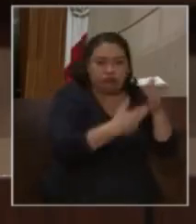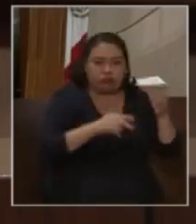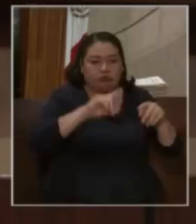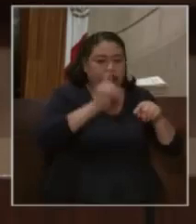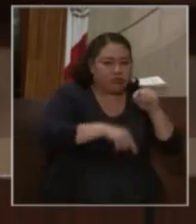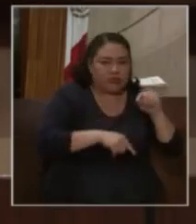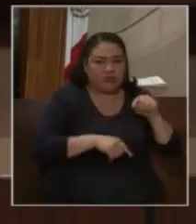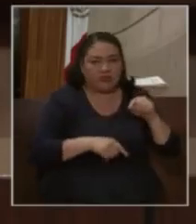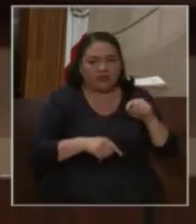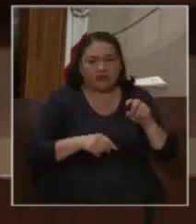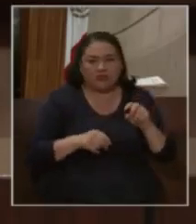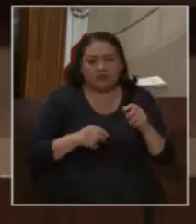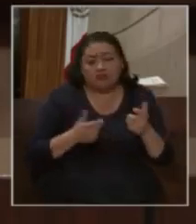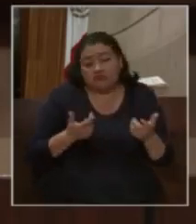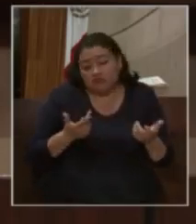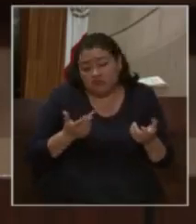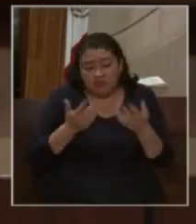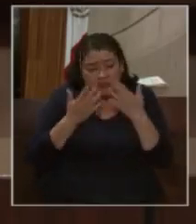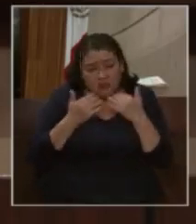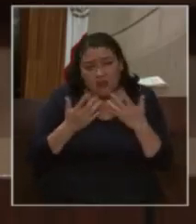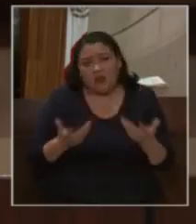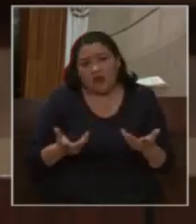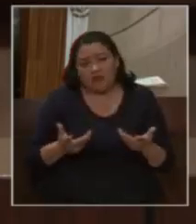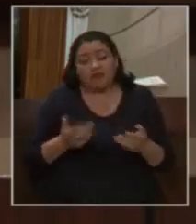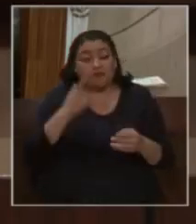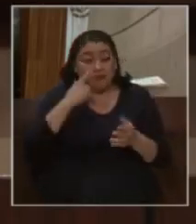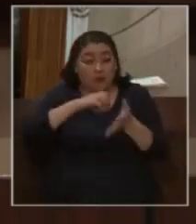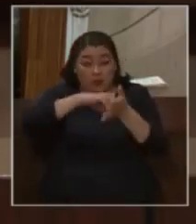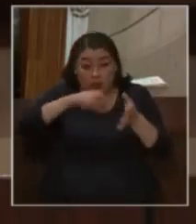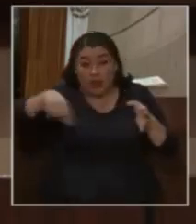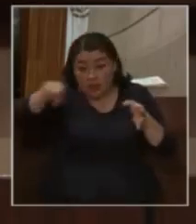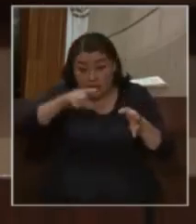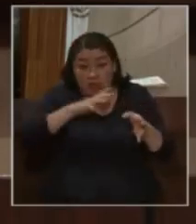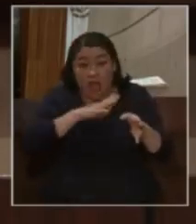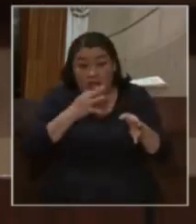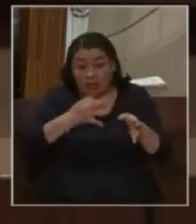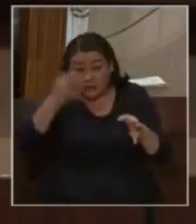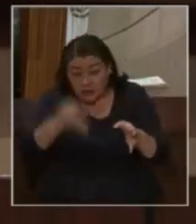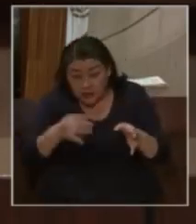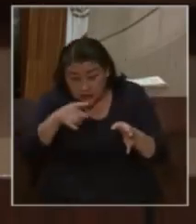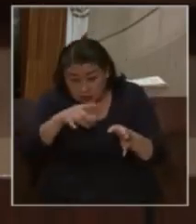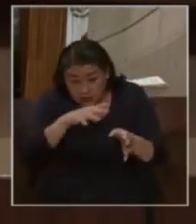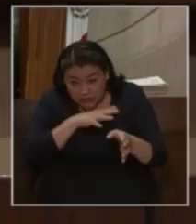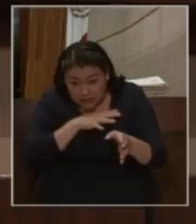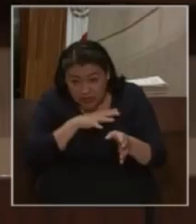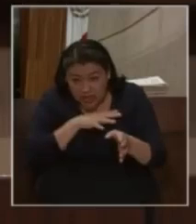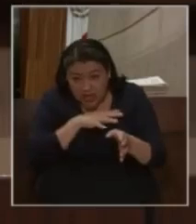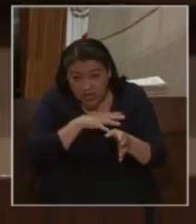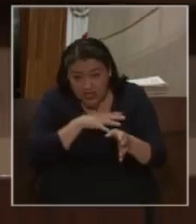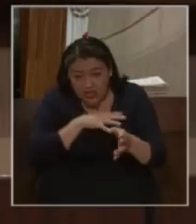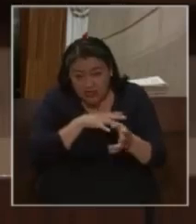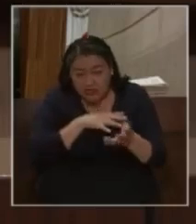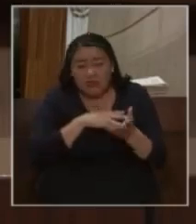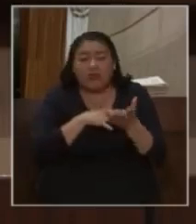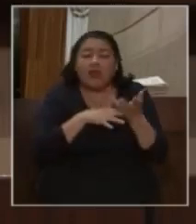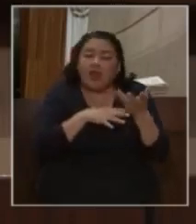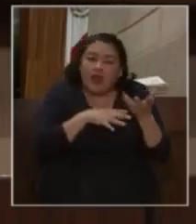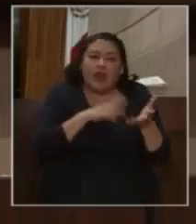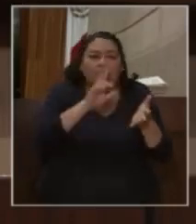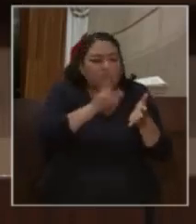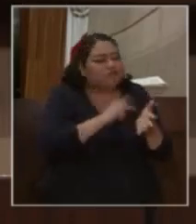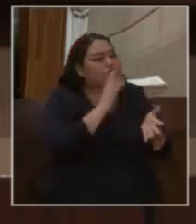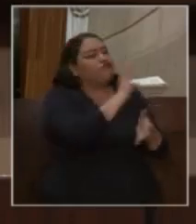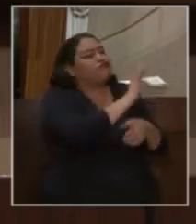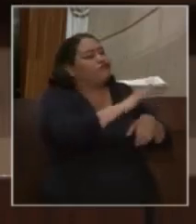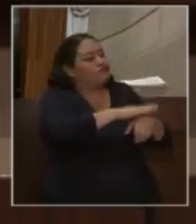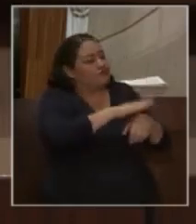Y visto así, no es posible revocar la resolución para reponer el procedimiento, pues ello constituiría una